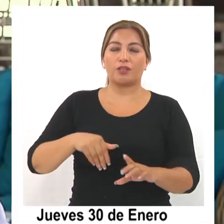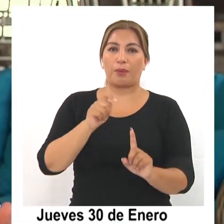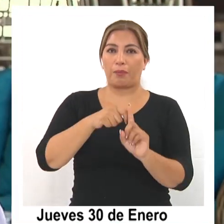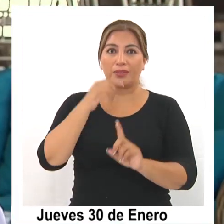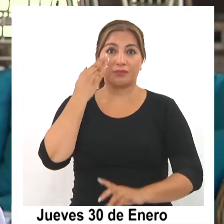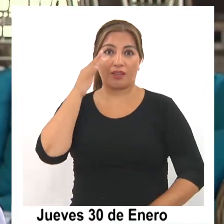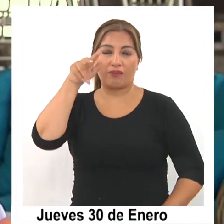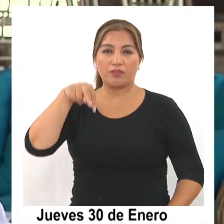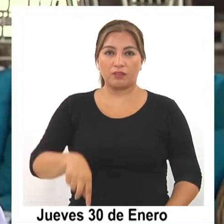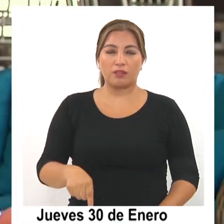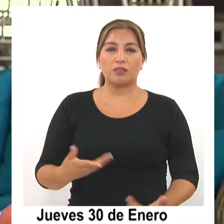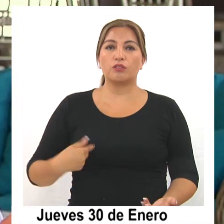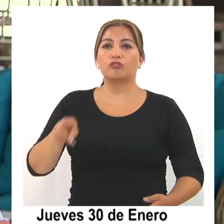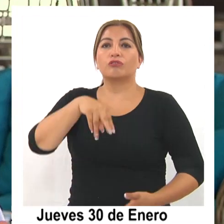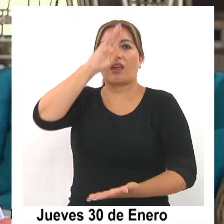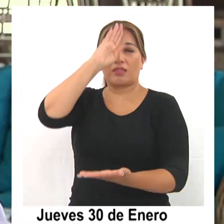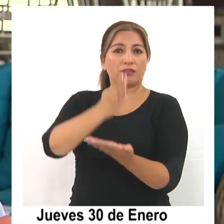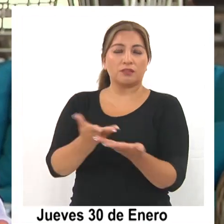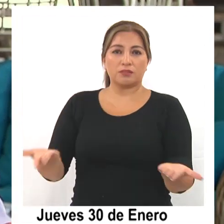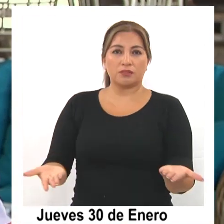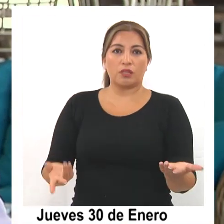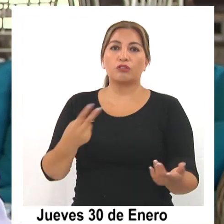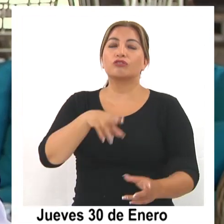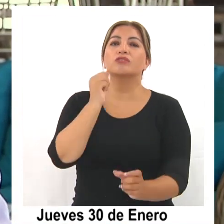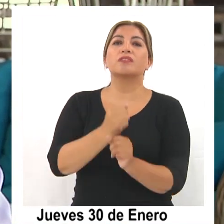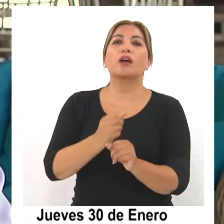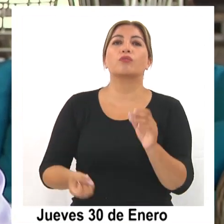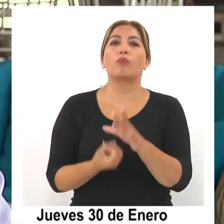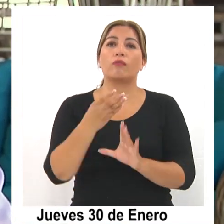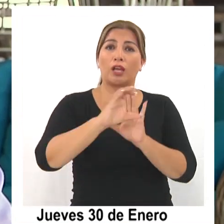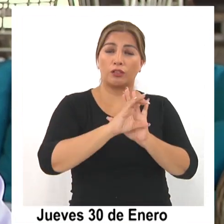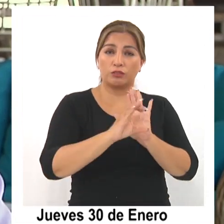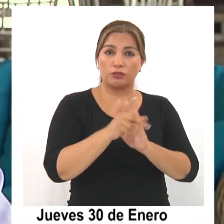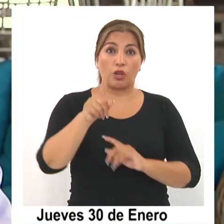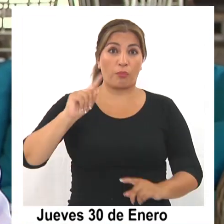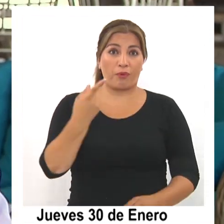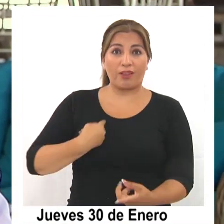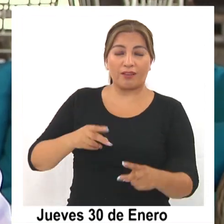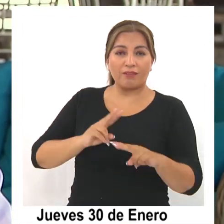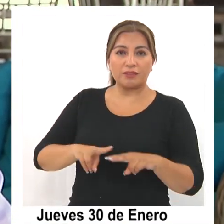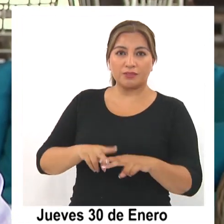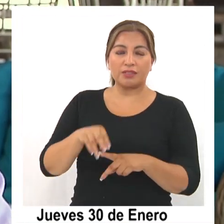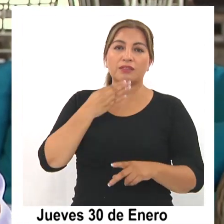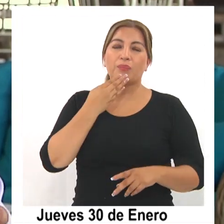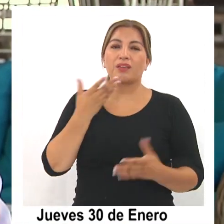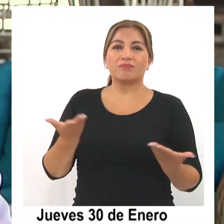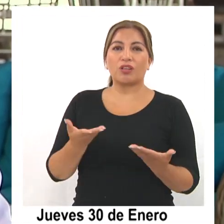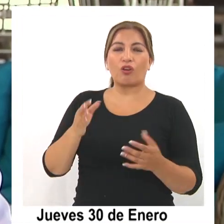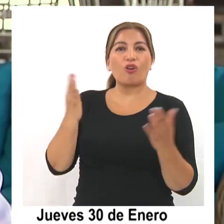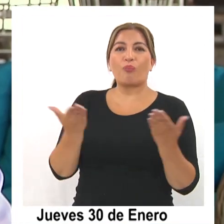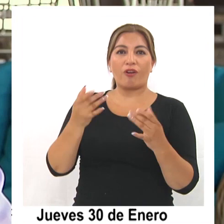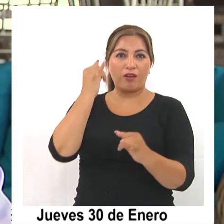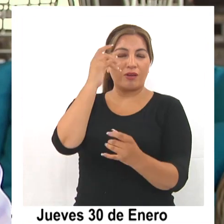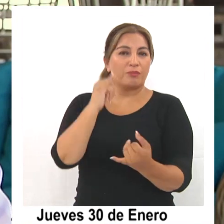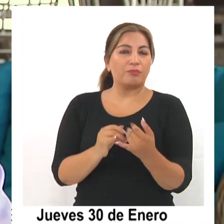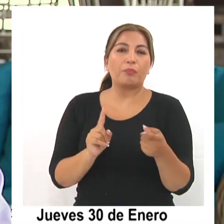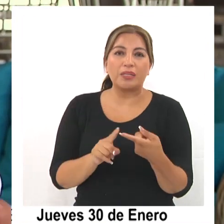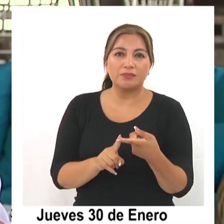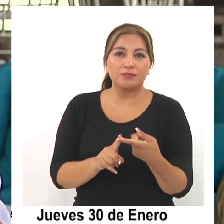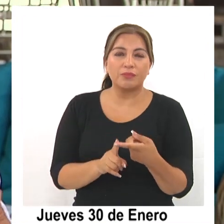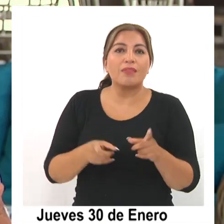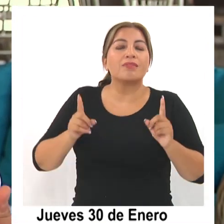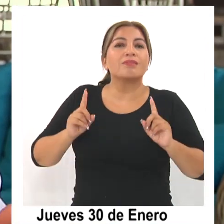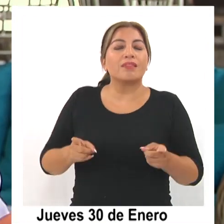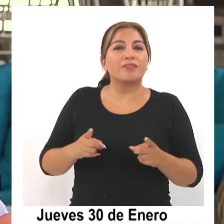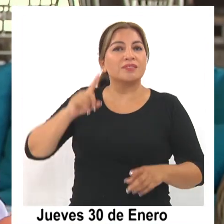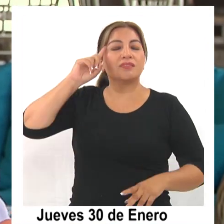y en la eventualidad que se decida que se debe trabajar una nueva constitución lo primero más allá de la forma de participación es que